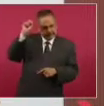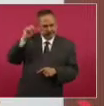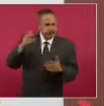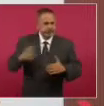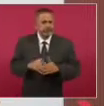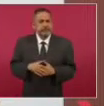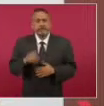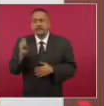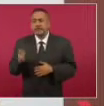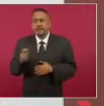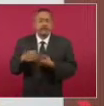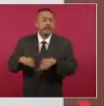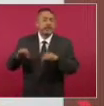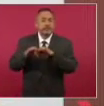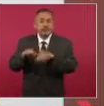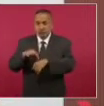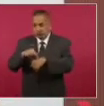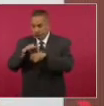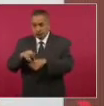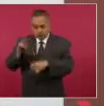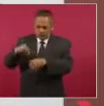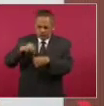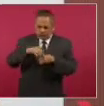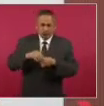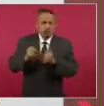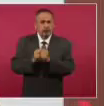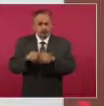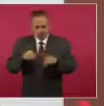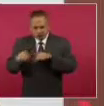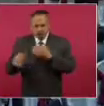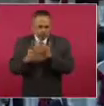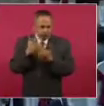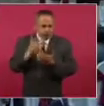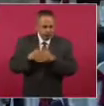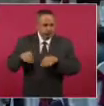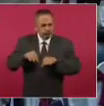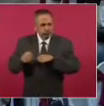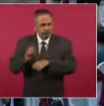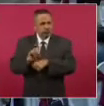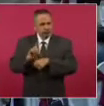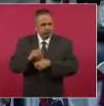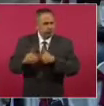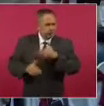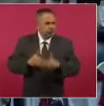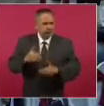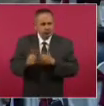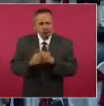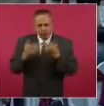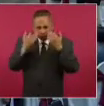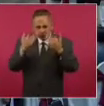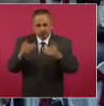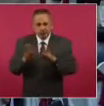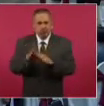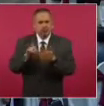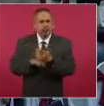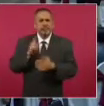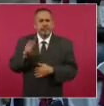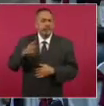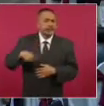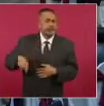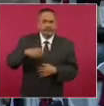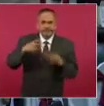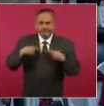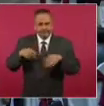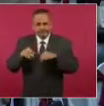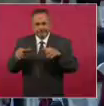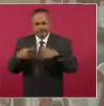donde la legitimidad se gane con trabajo permanente y cotidiano, demostrándoles sobre todo a los trabajadores